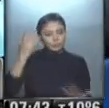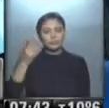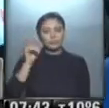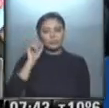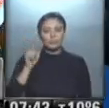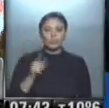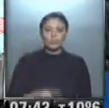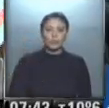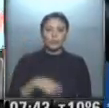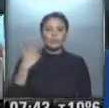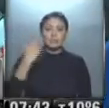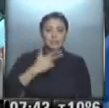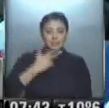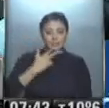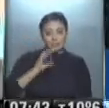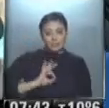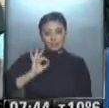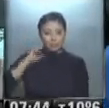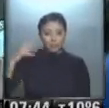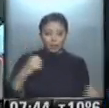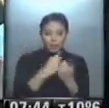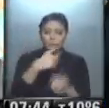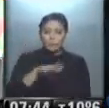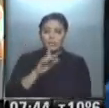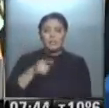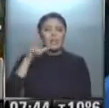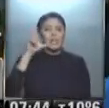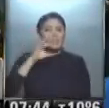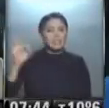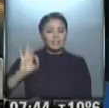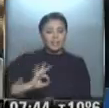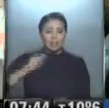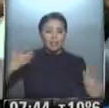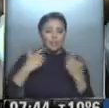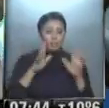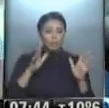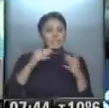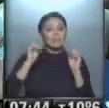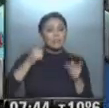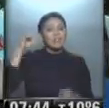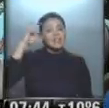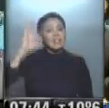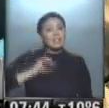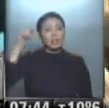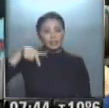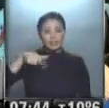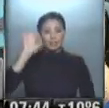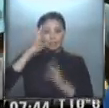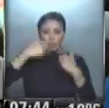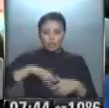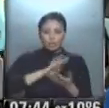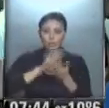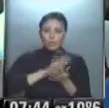su tercer aniversario de su fallecimiento y 30 años de democracia y 10 años de este proyecto que trajo